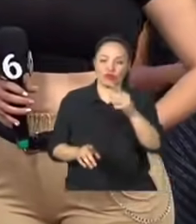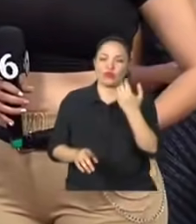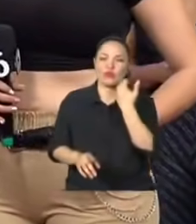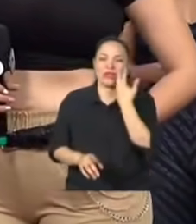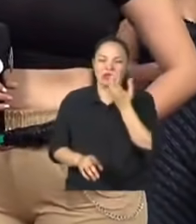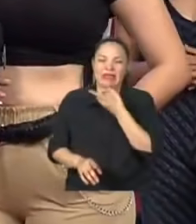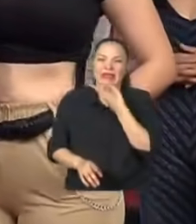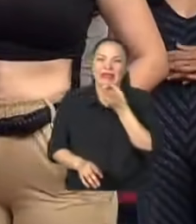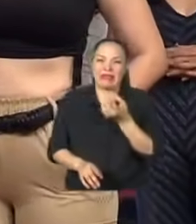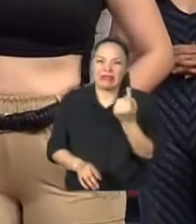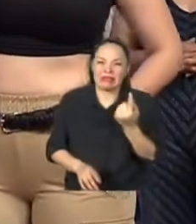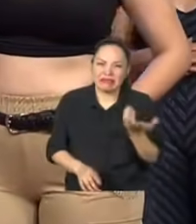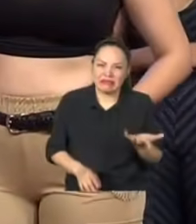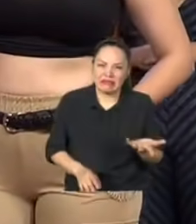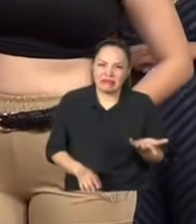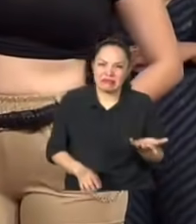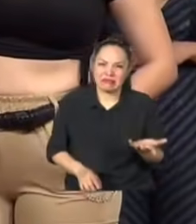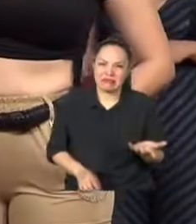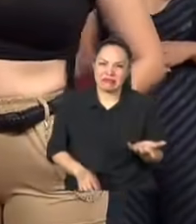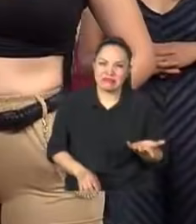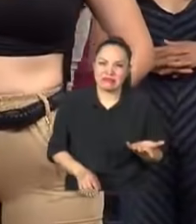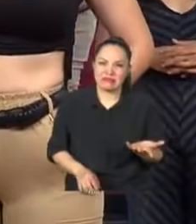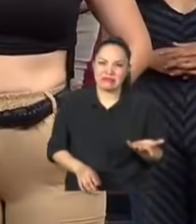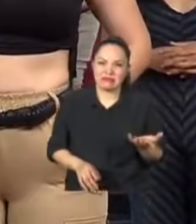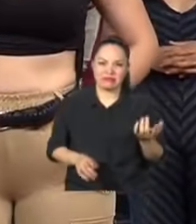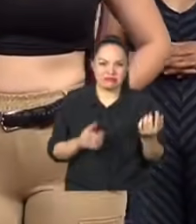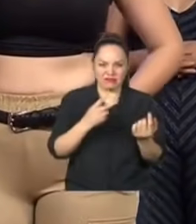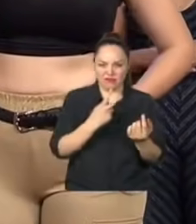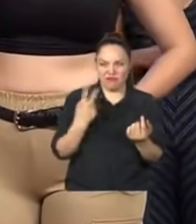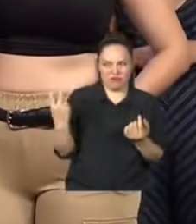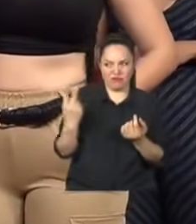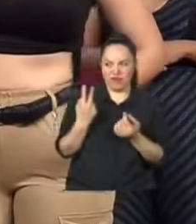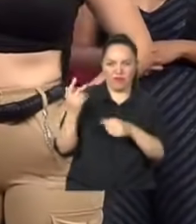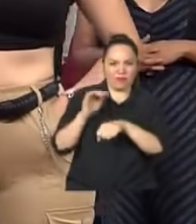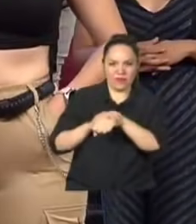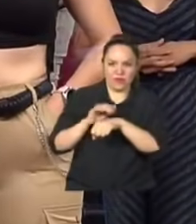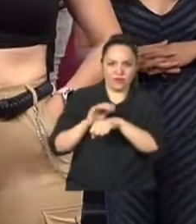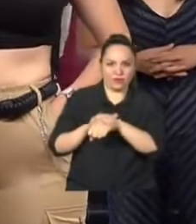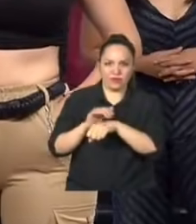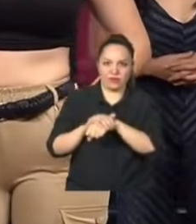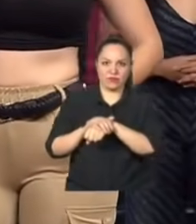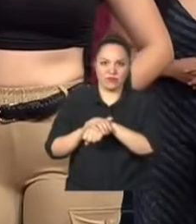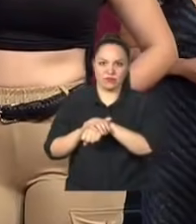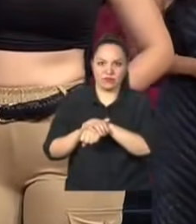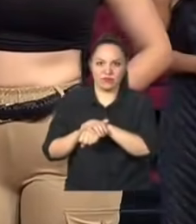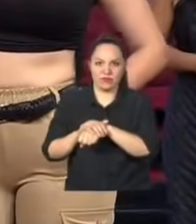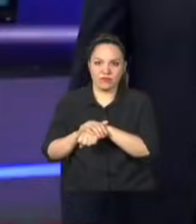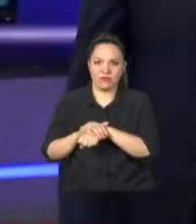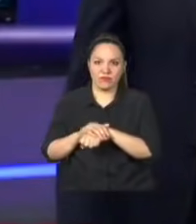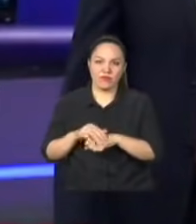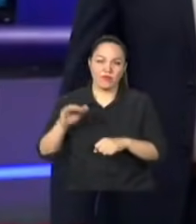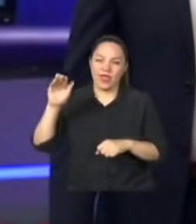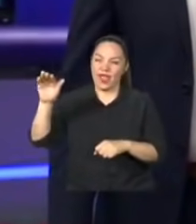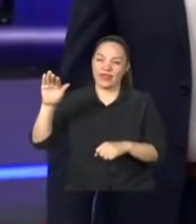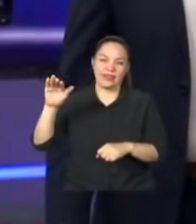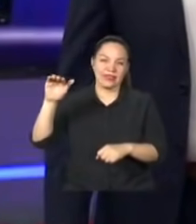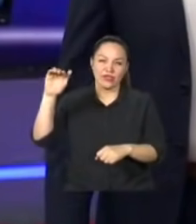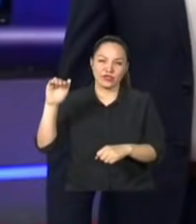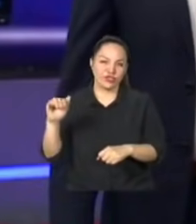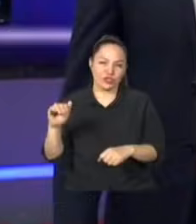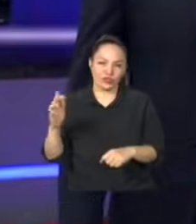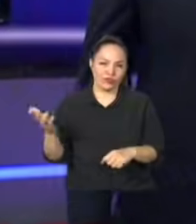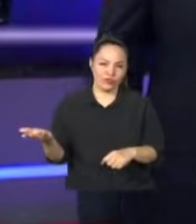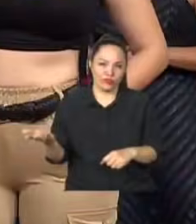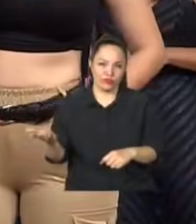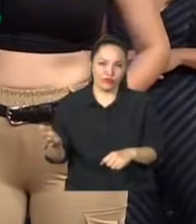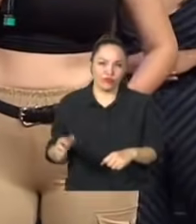Búscate otro. No te va a llenar. Es mi amigo, no sé. Podrá tener llamas, pero está chiquito el muchacho.